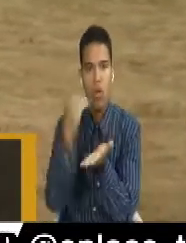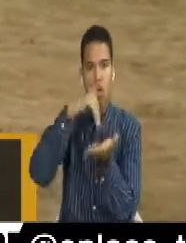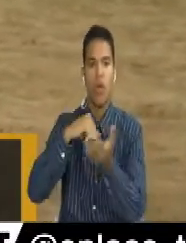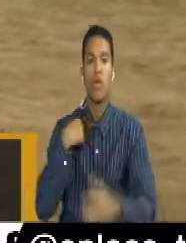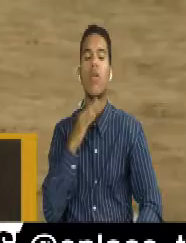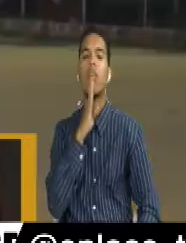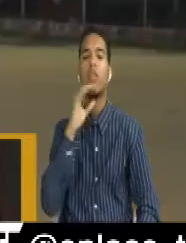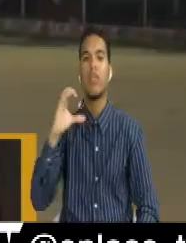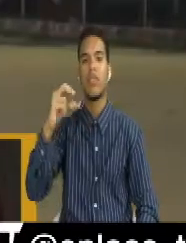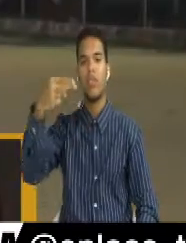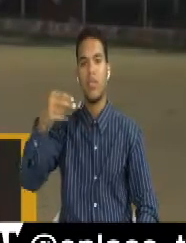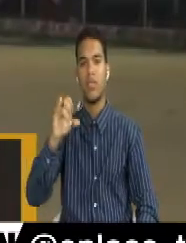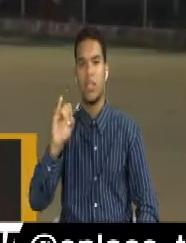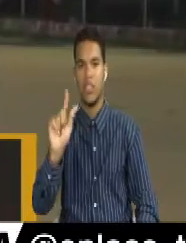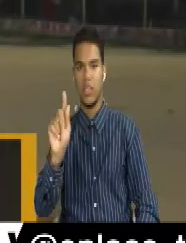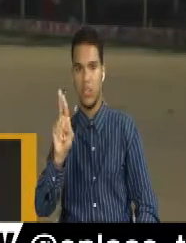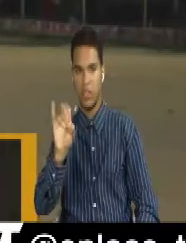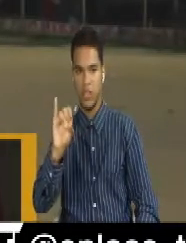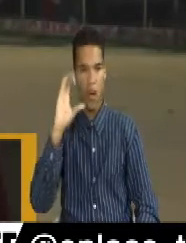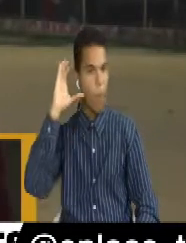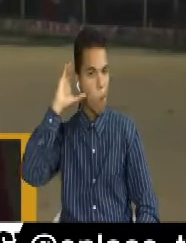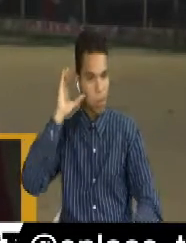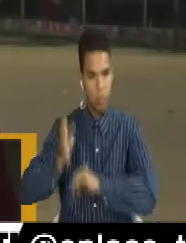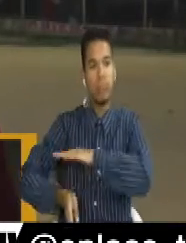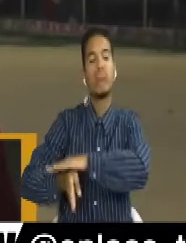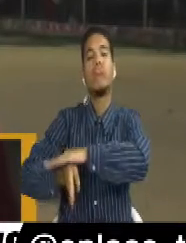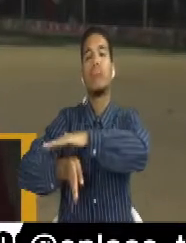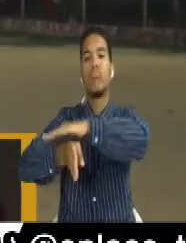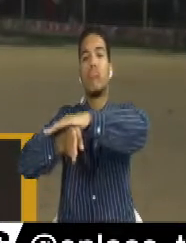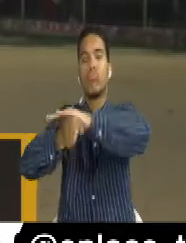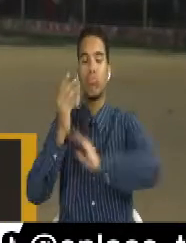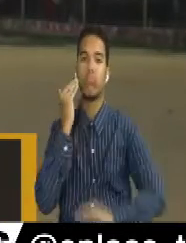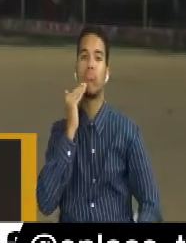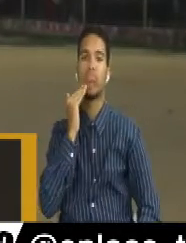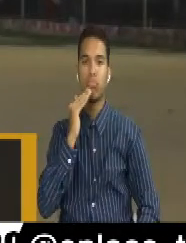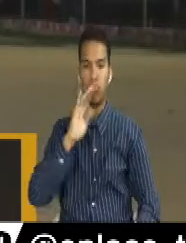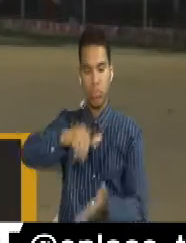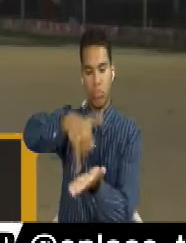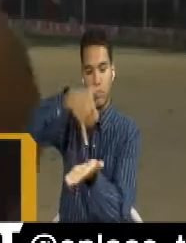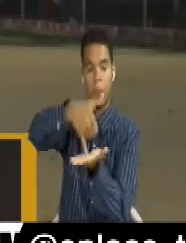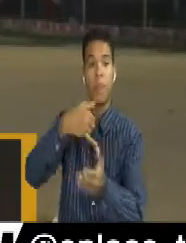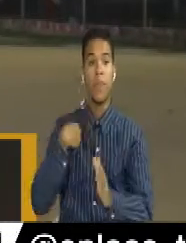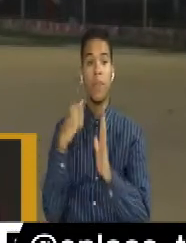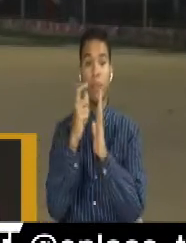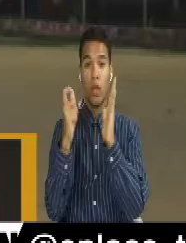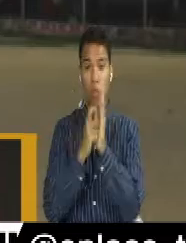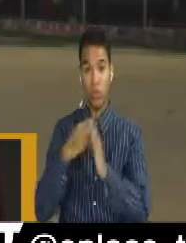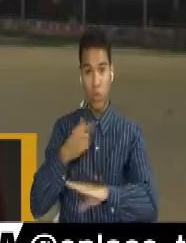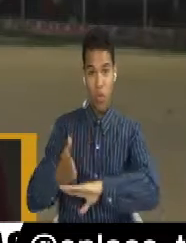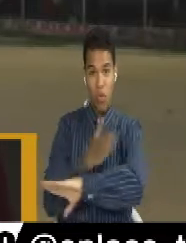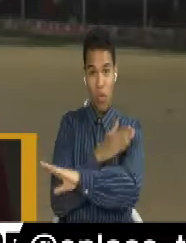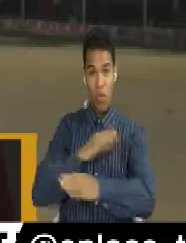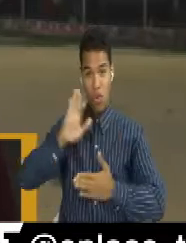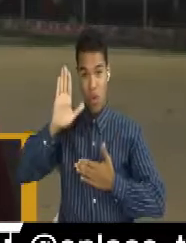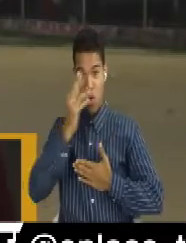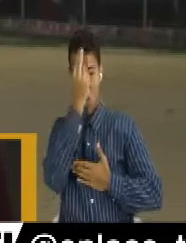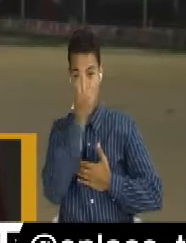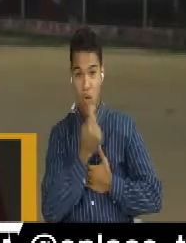y hablen con él, porque el campeonato va a seguir. Igual no se les va a entregar lo que él les prometió, pero sí voy a